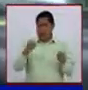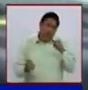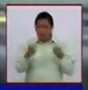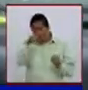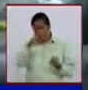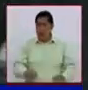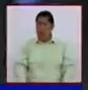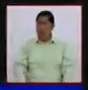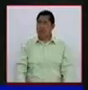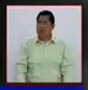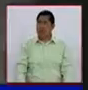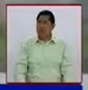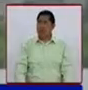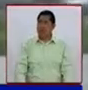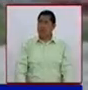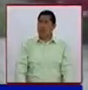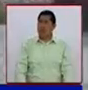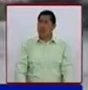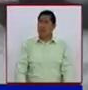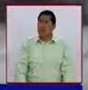vehicular.